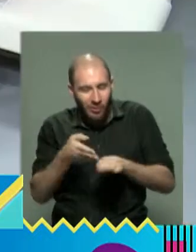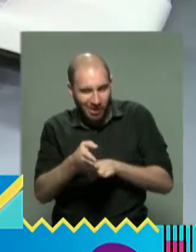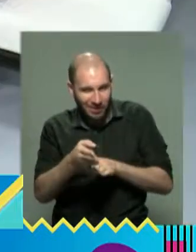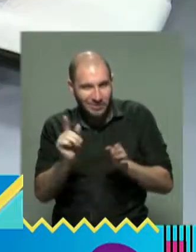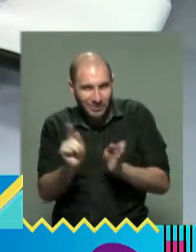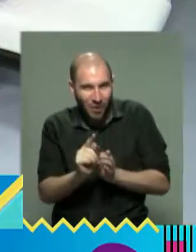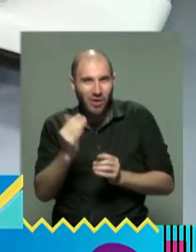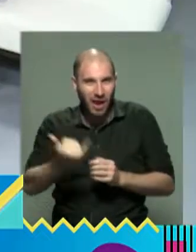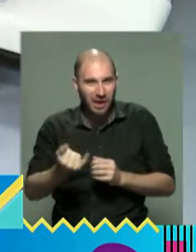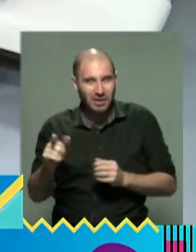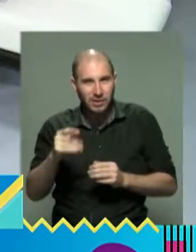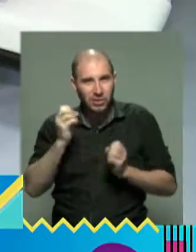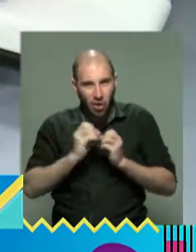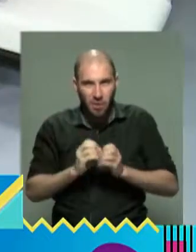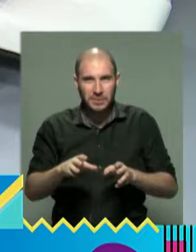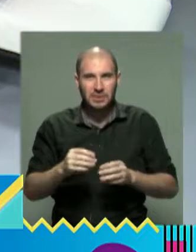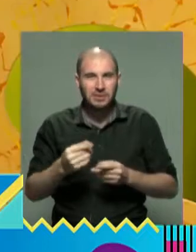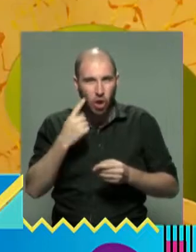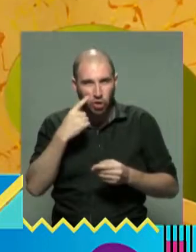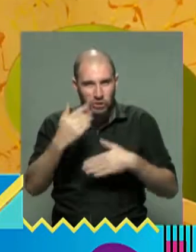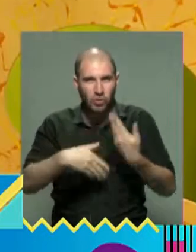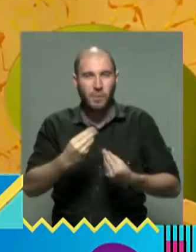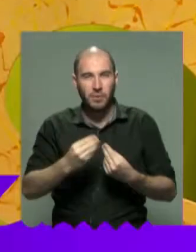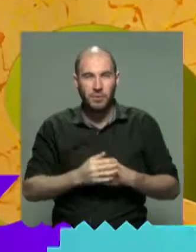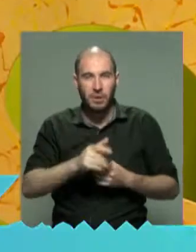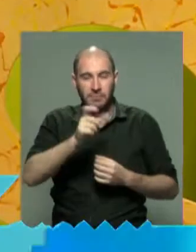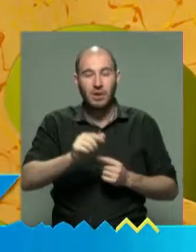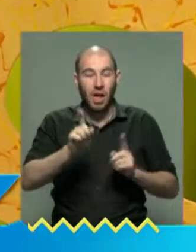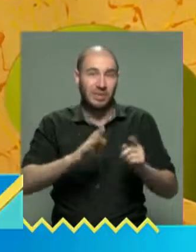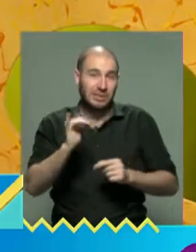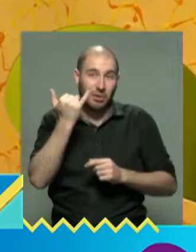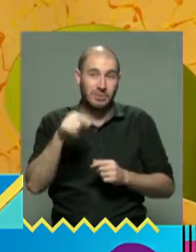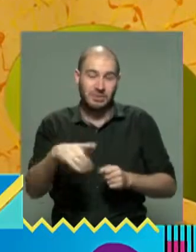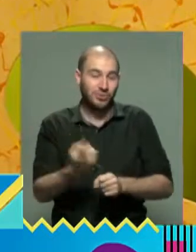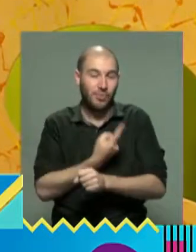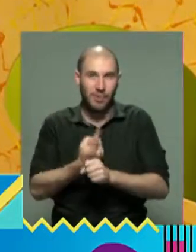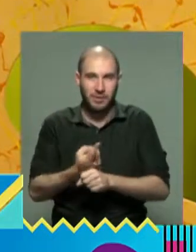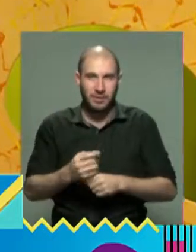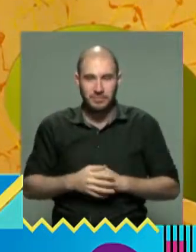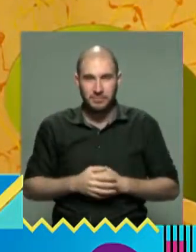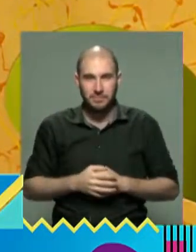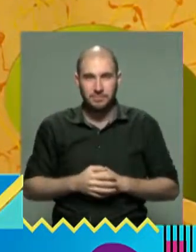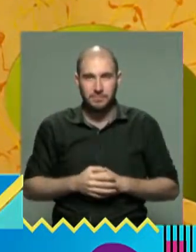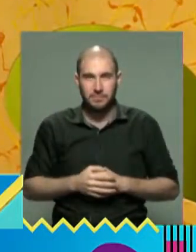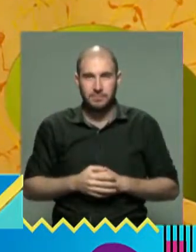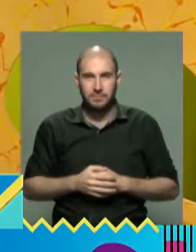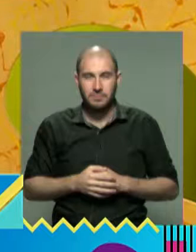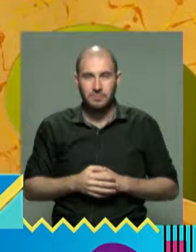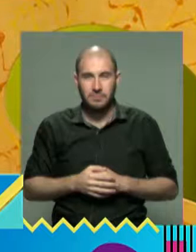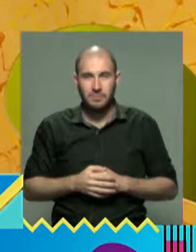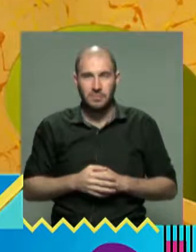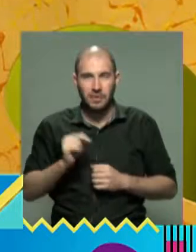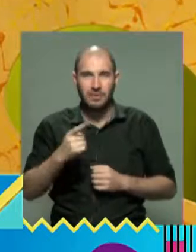donde, bueno, para que ellos empiecen a vivenciar cómo es. Y bueno, hay gente que se da cuenta que no lo puede hacer. Y realmente sí,